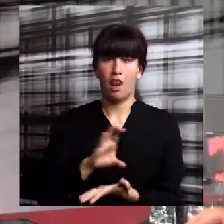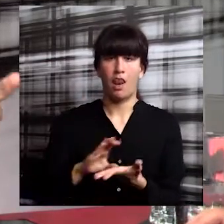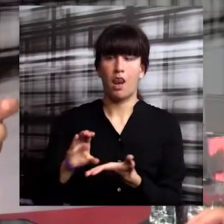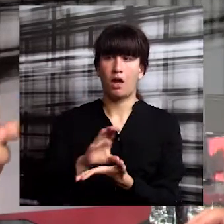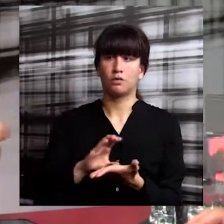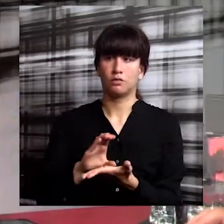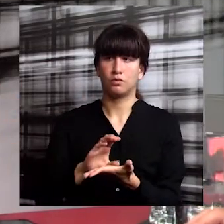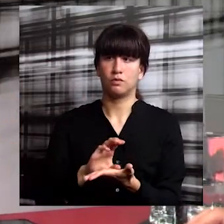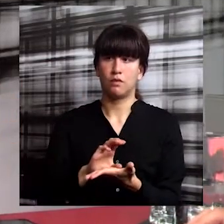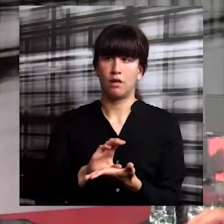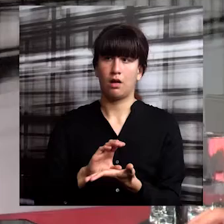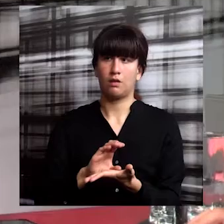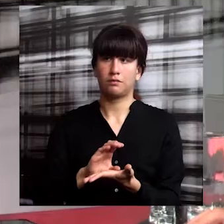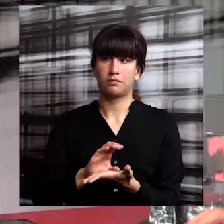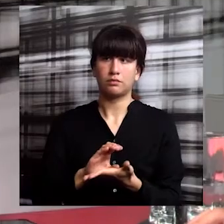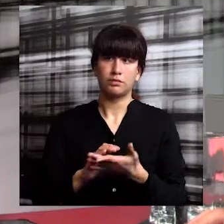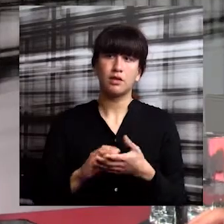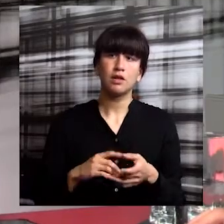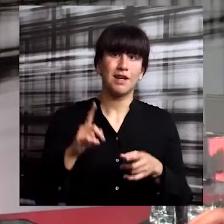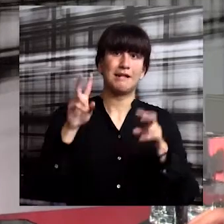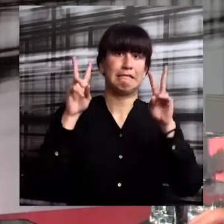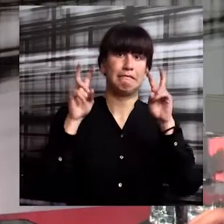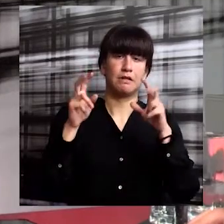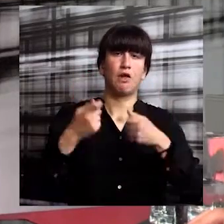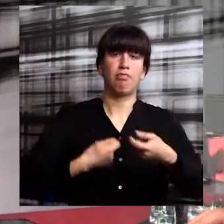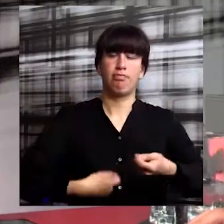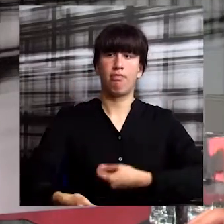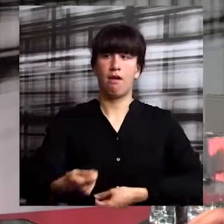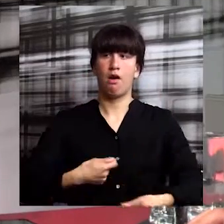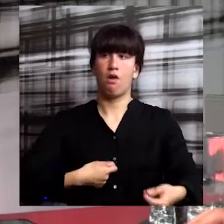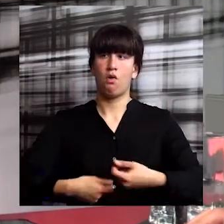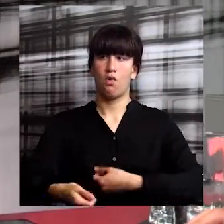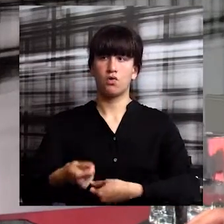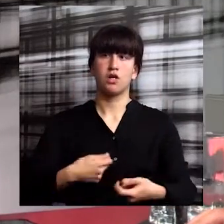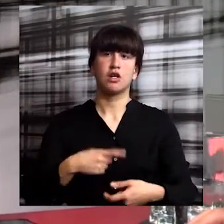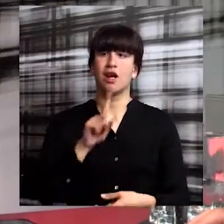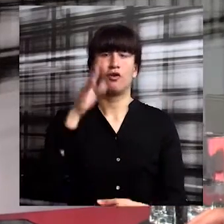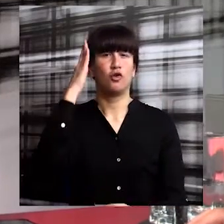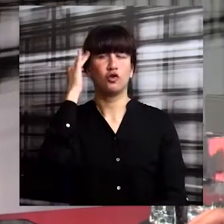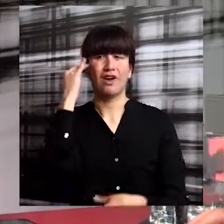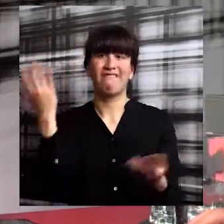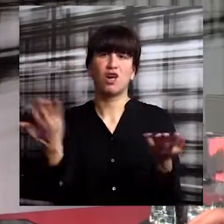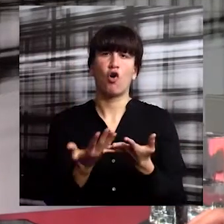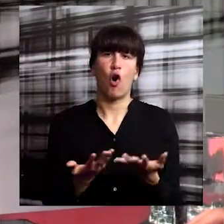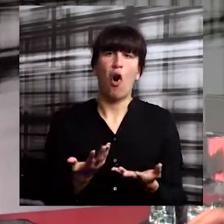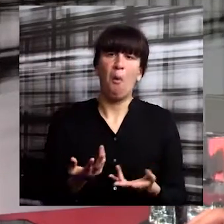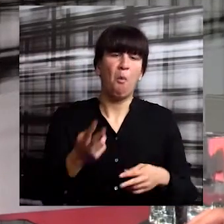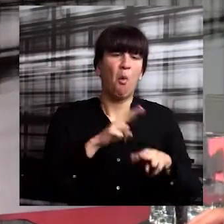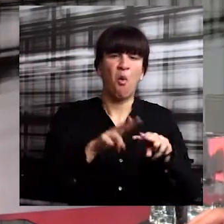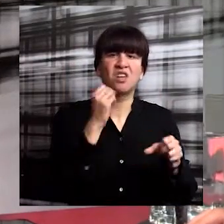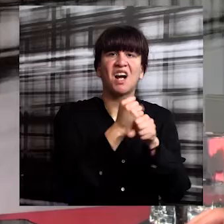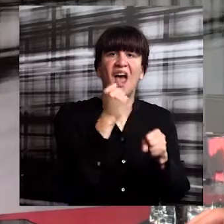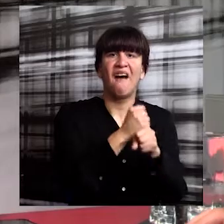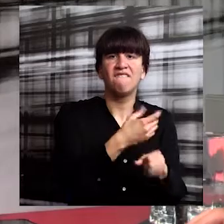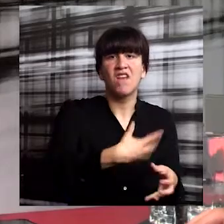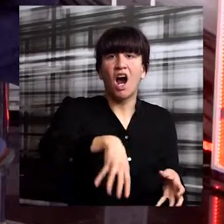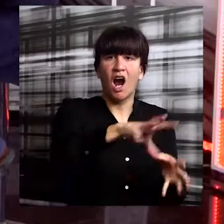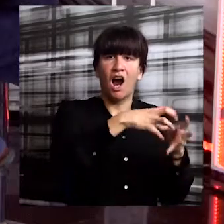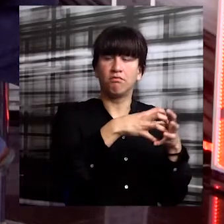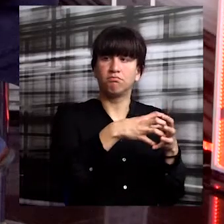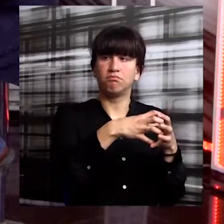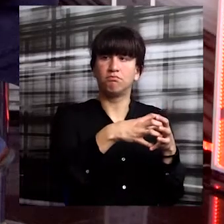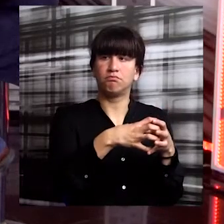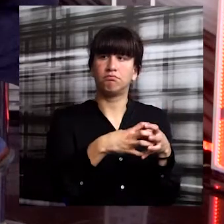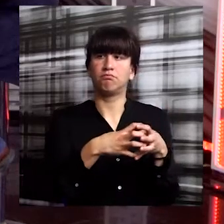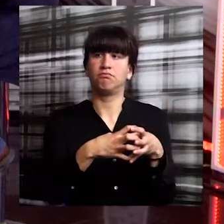un negocio que desconoce y que no sabe cómo funciona y que requiere de cierta especialidad. Aquí los modelos de negocios que hay